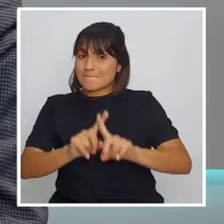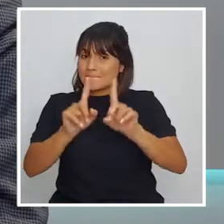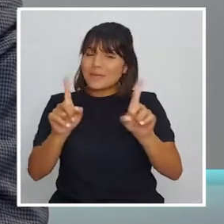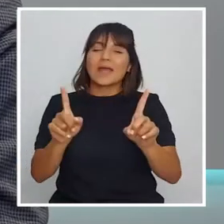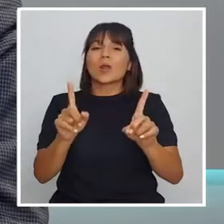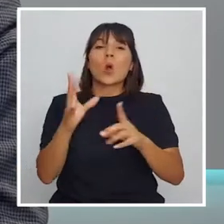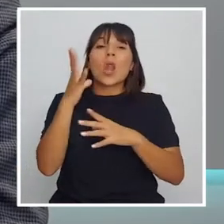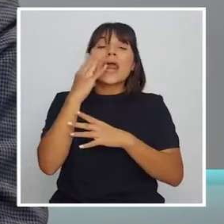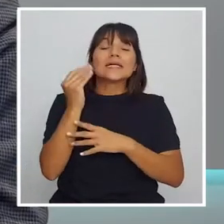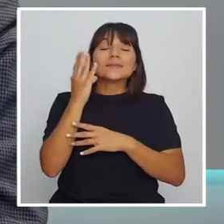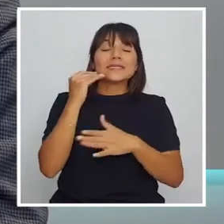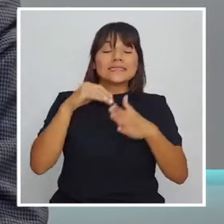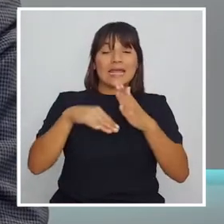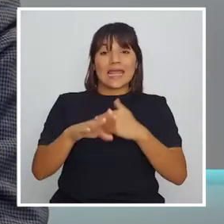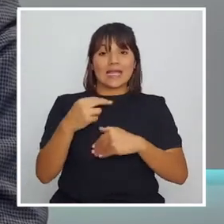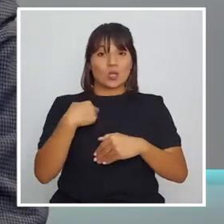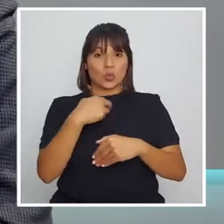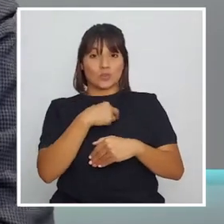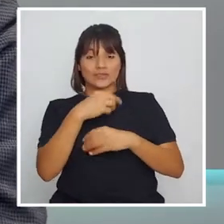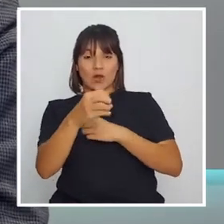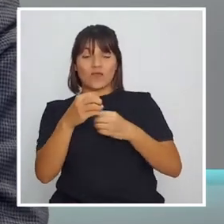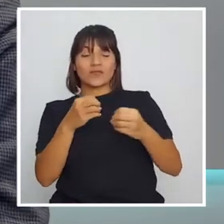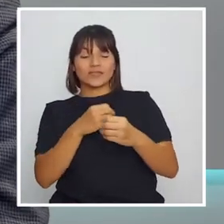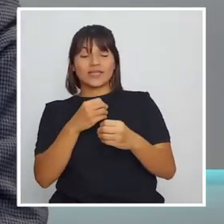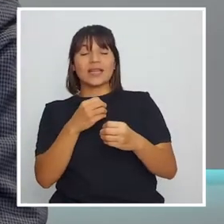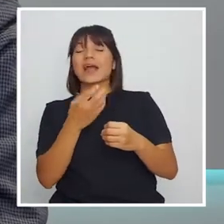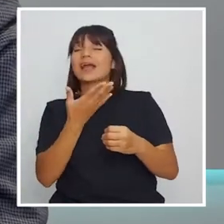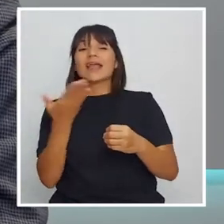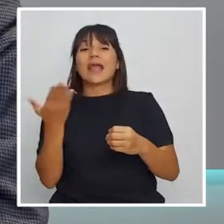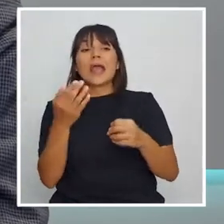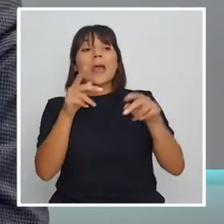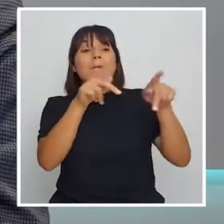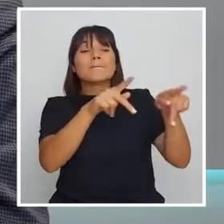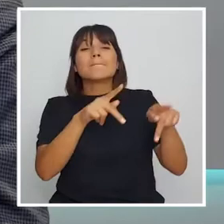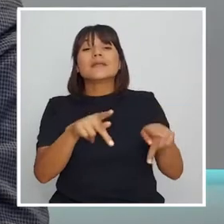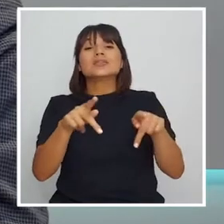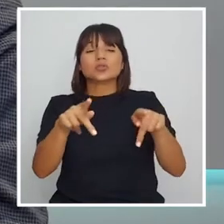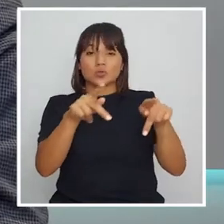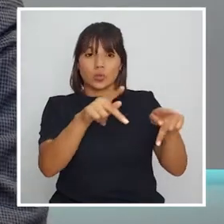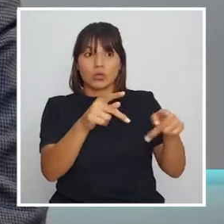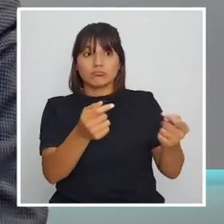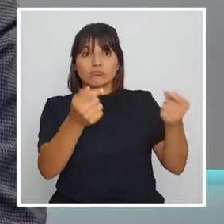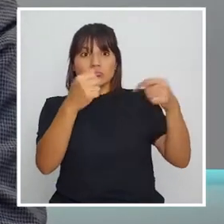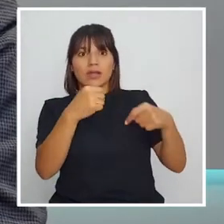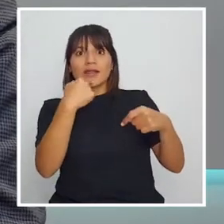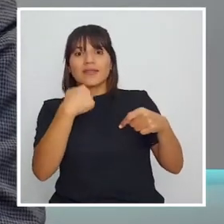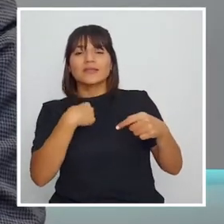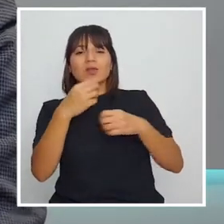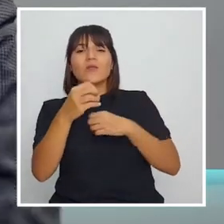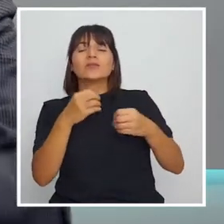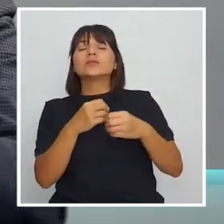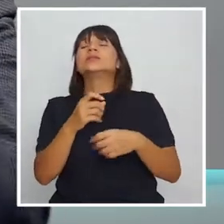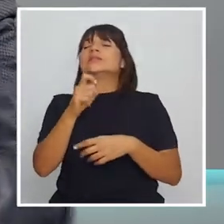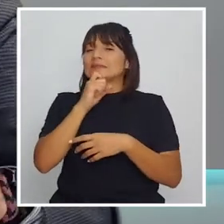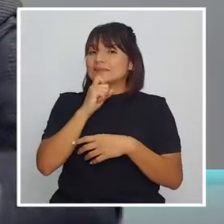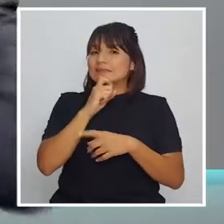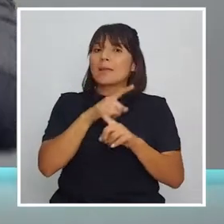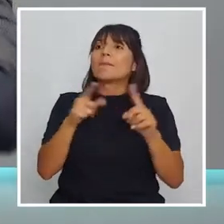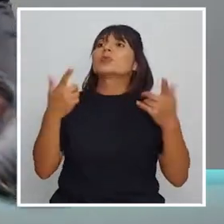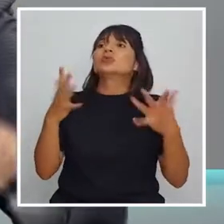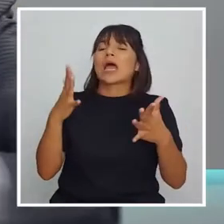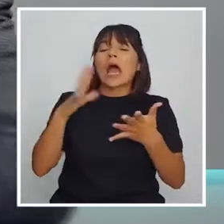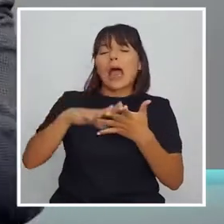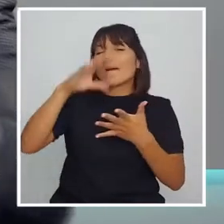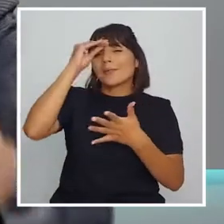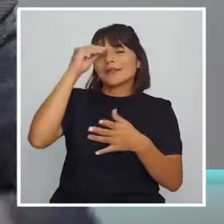convence de que las personas nos dicen ahí en la oficina, ha costado, pero he aprendido a ahorrar. Las circunstancias,